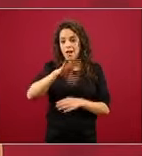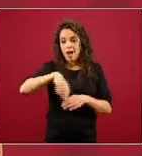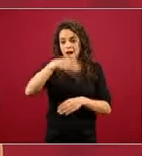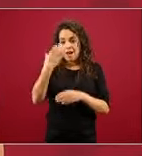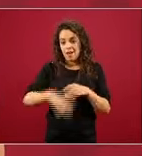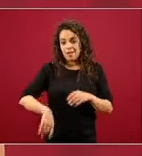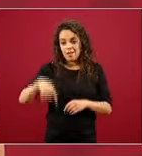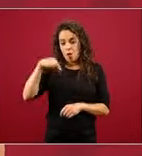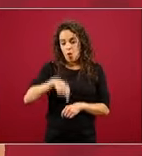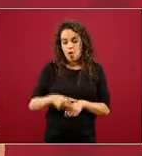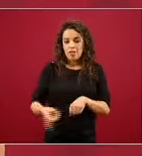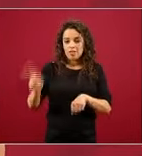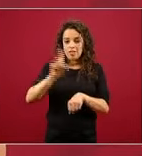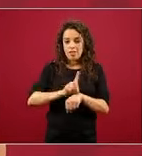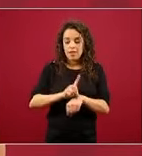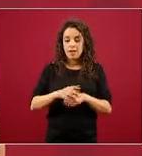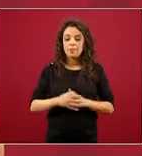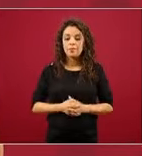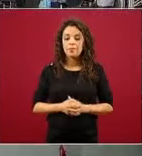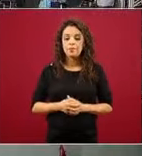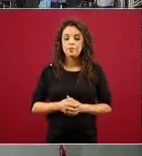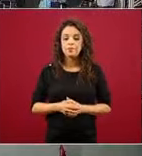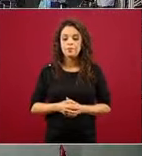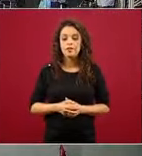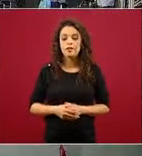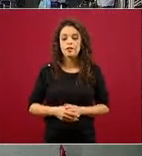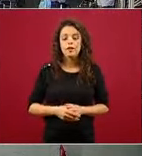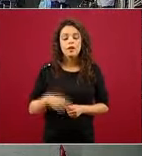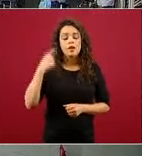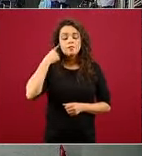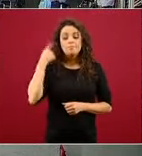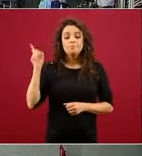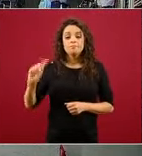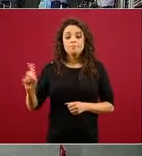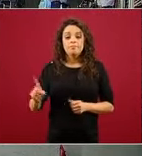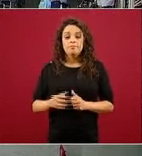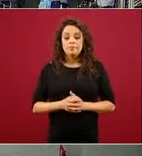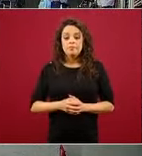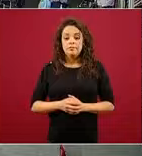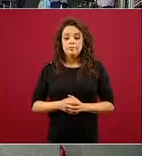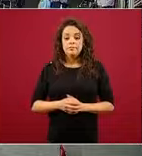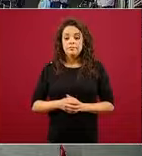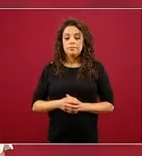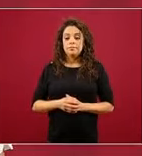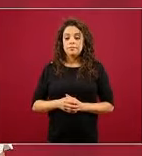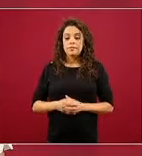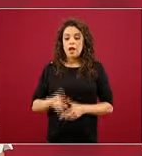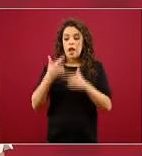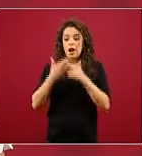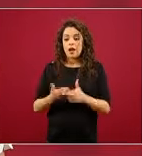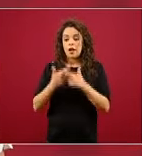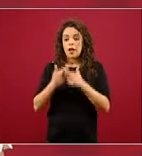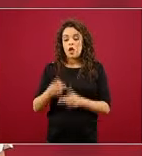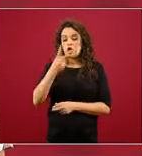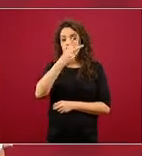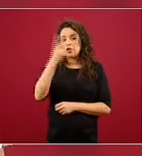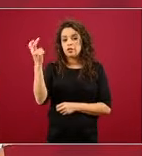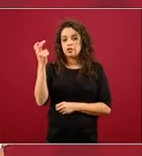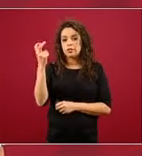día de hoy. ¿Perdón? ¿Tenemos pruebas PCR? Sí, más de 200,000 pruebas disponibles de PCR